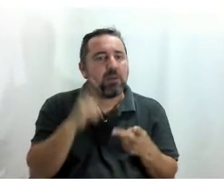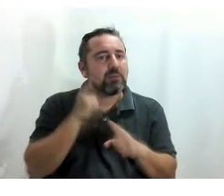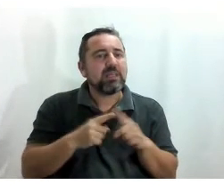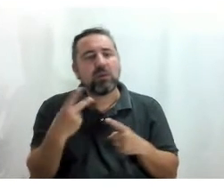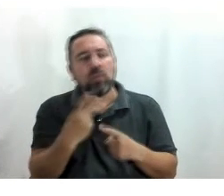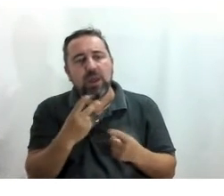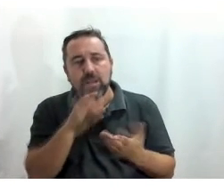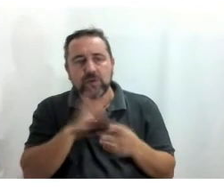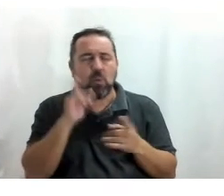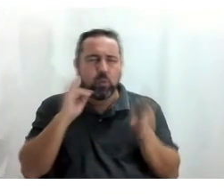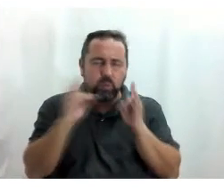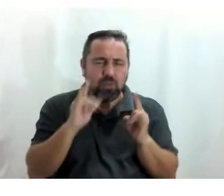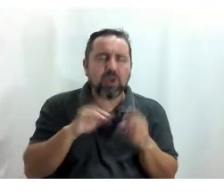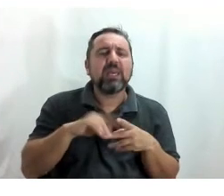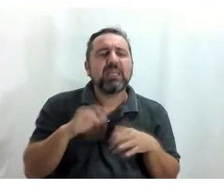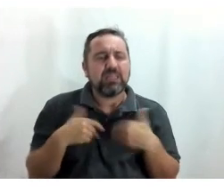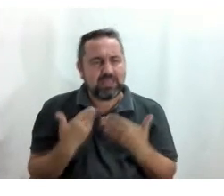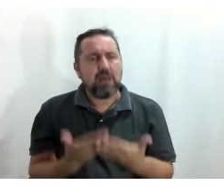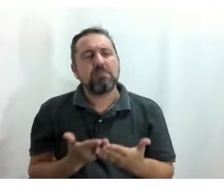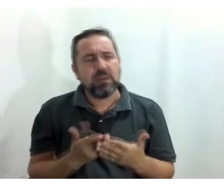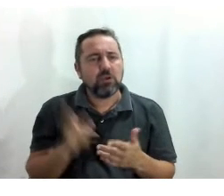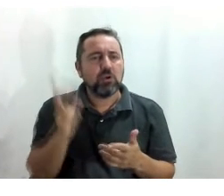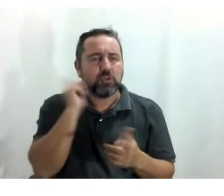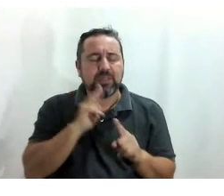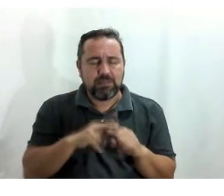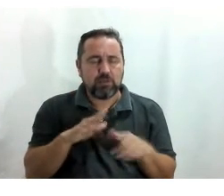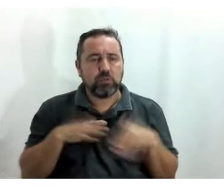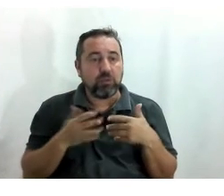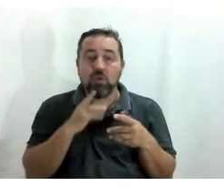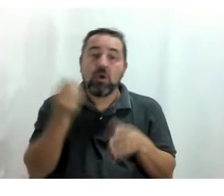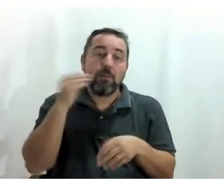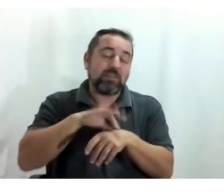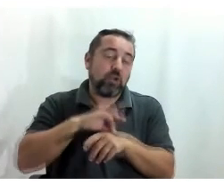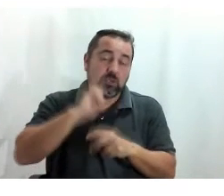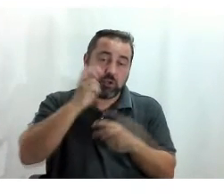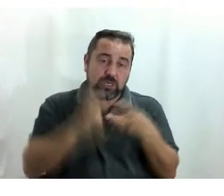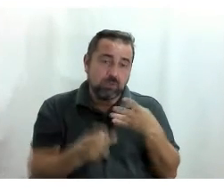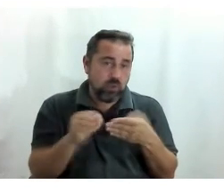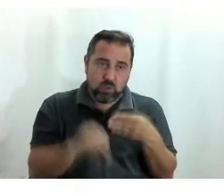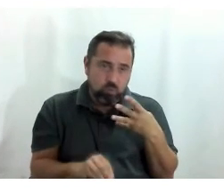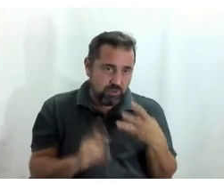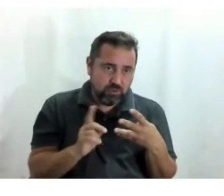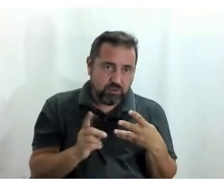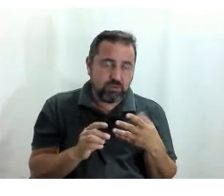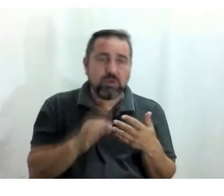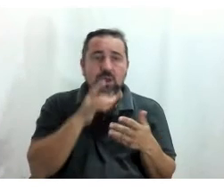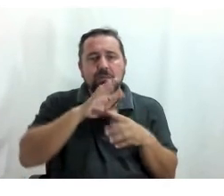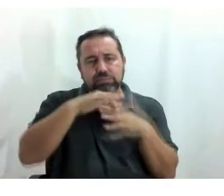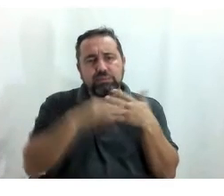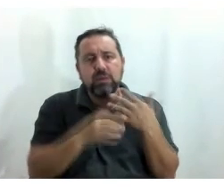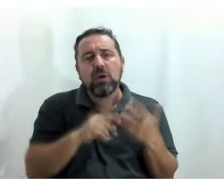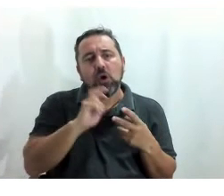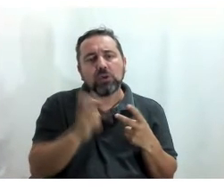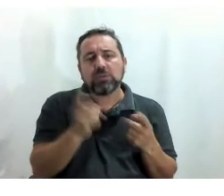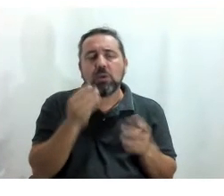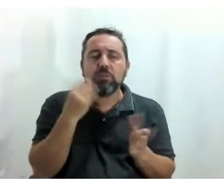secundaria a la exposición al ruido y también la sordera súbita. No he incluido otras patologías auditivas que también están, como el tinnitus, etcétera,